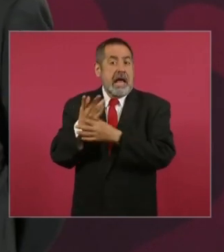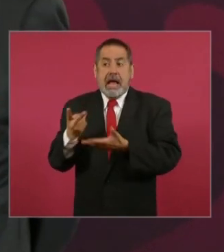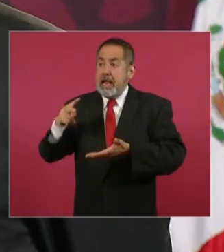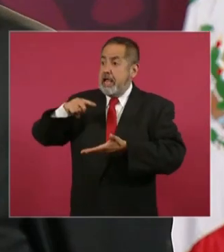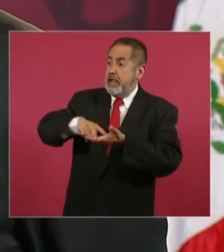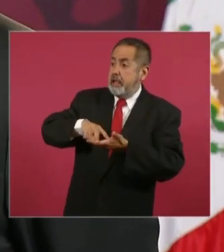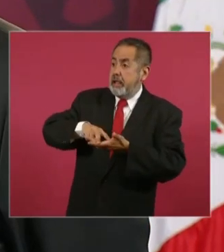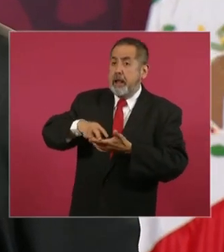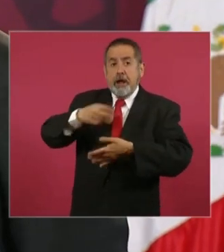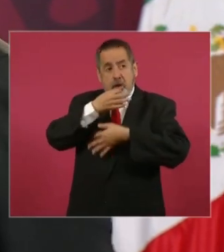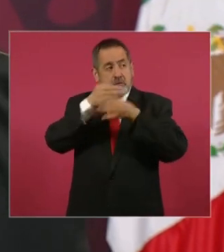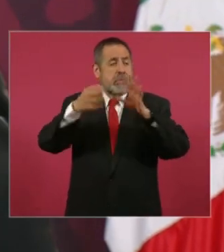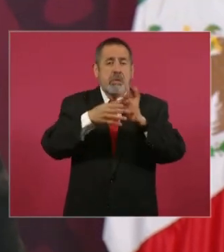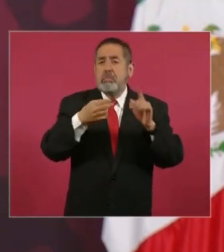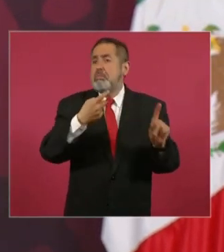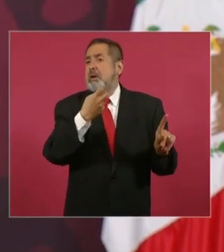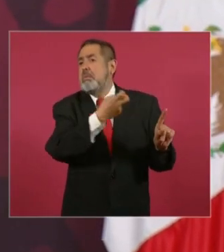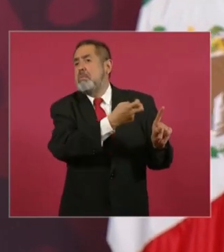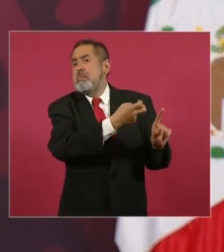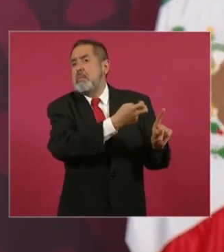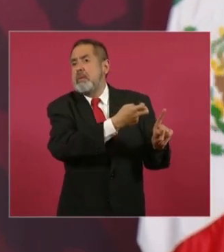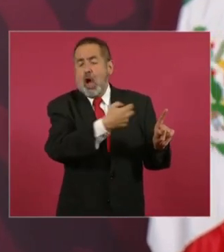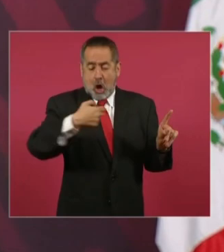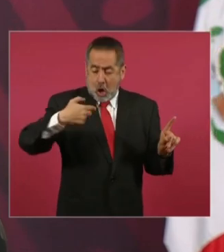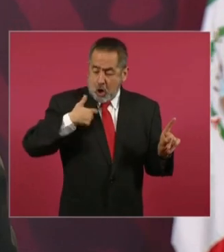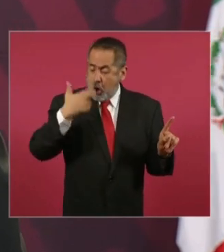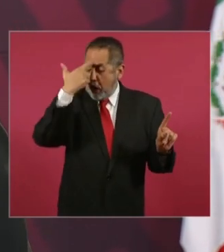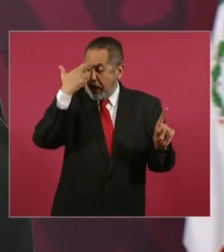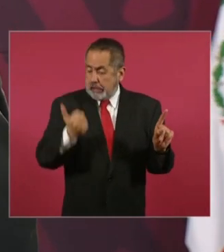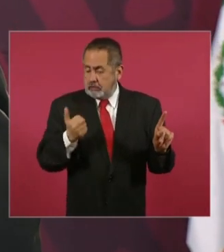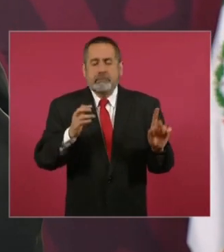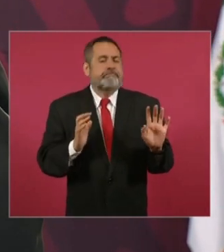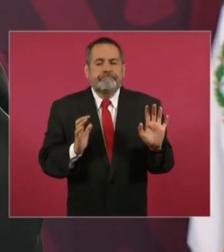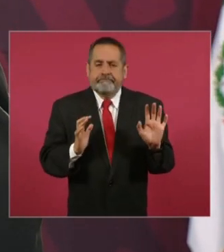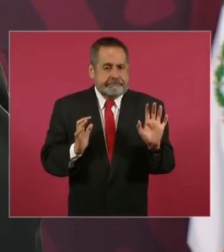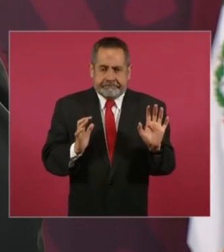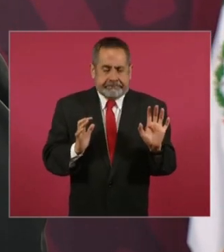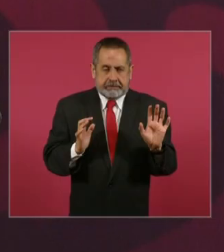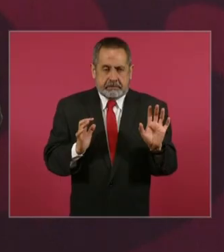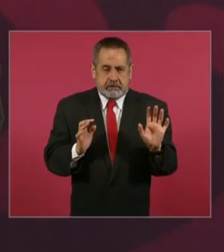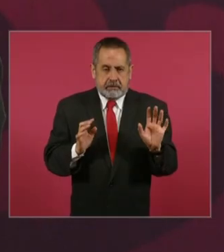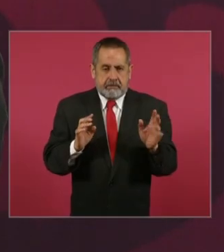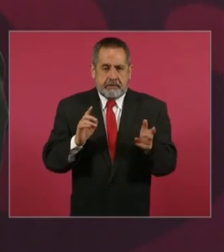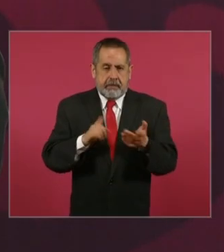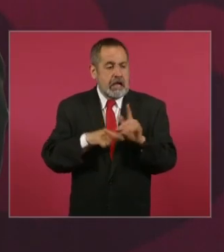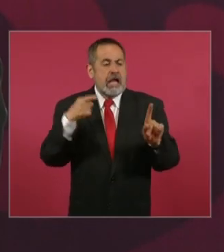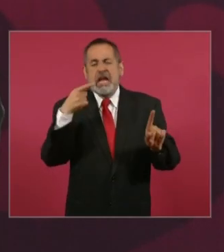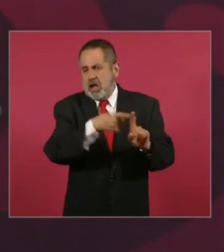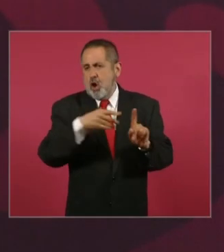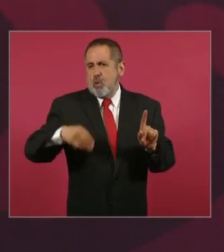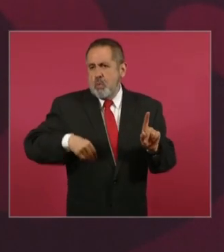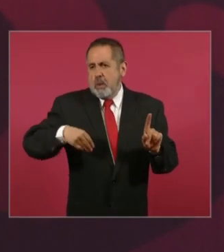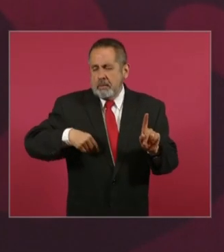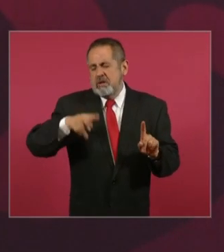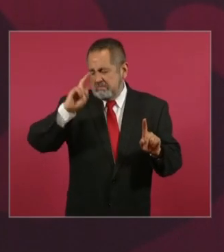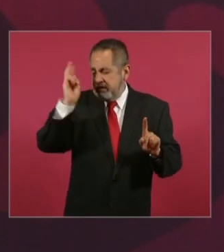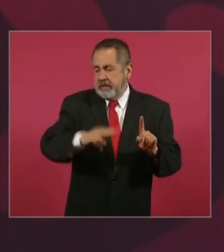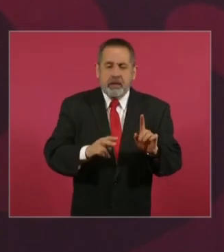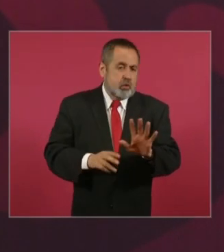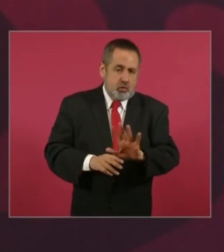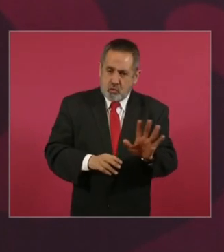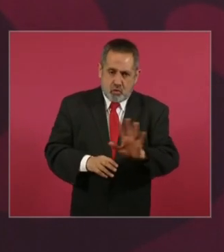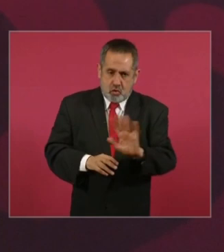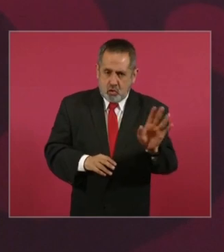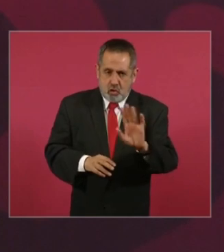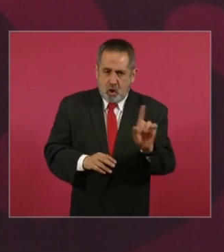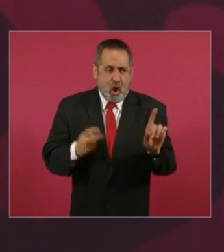mañanera, ya la persona que es señalada es responsable, es culpable. Eso